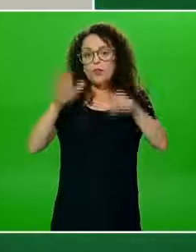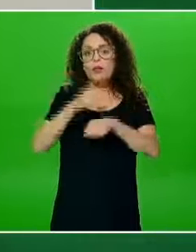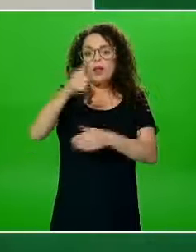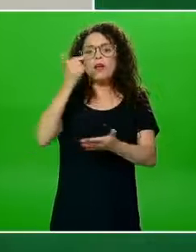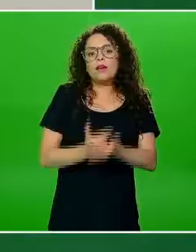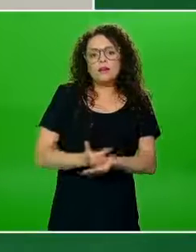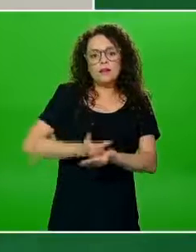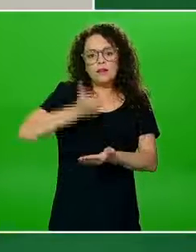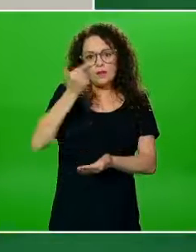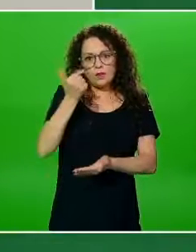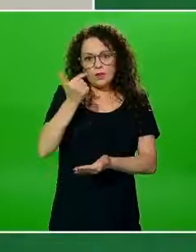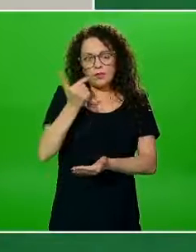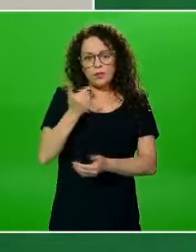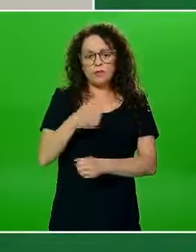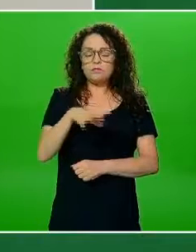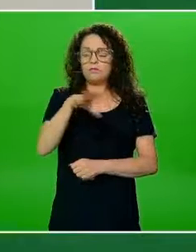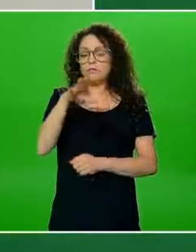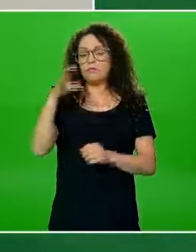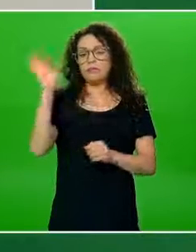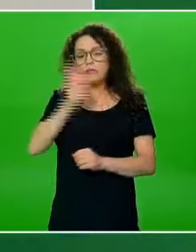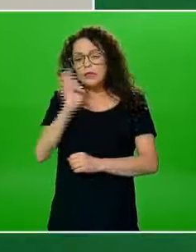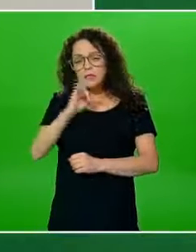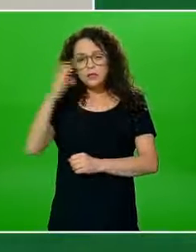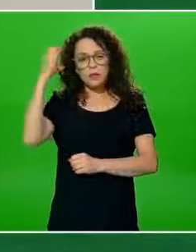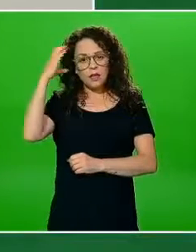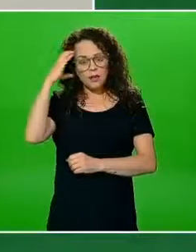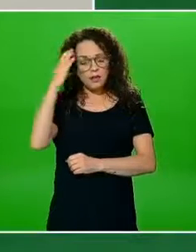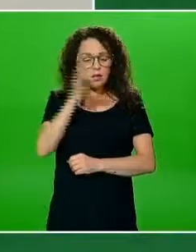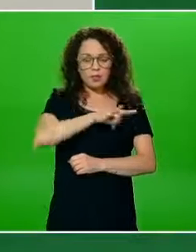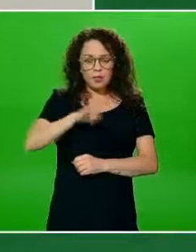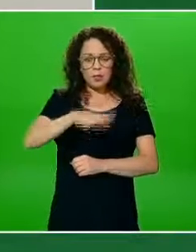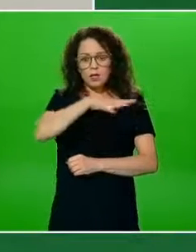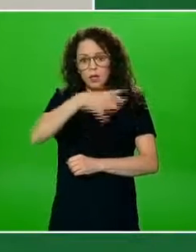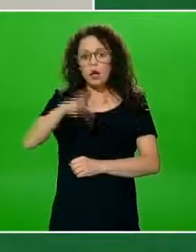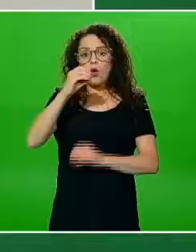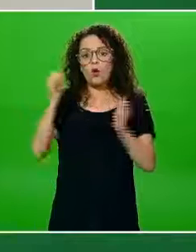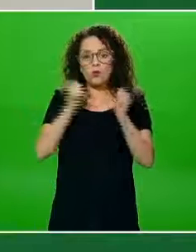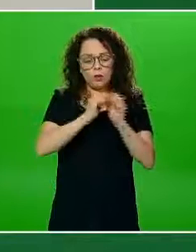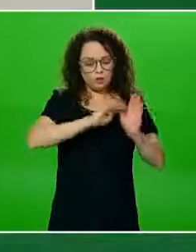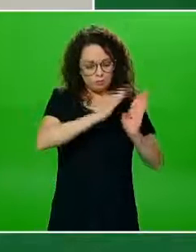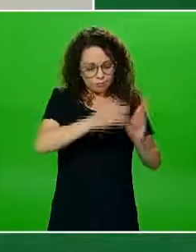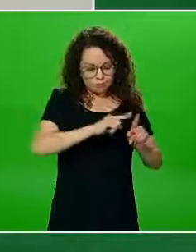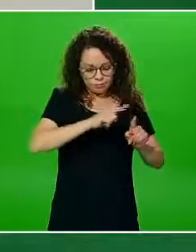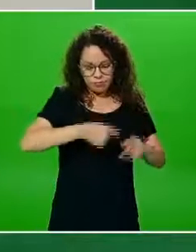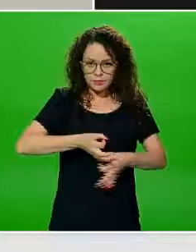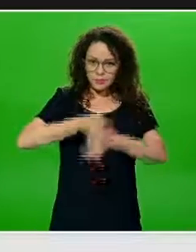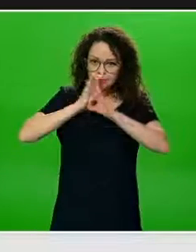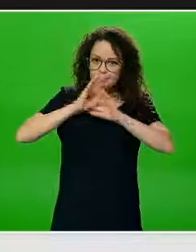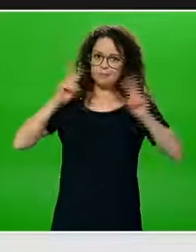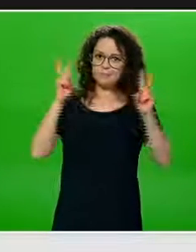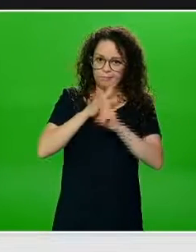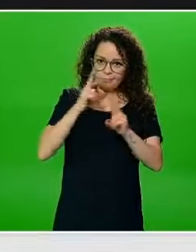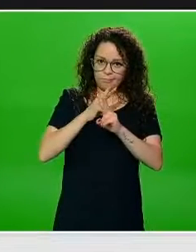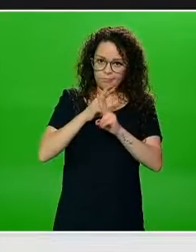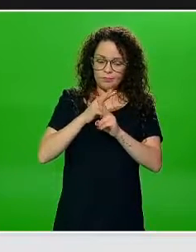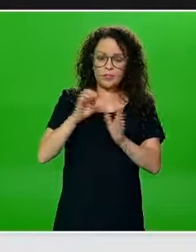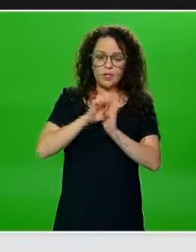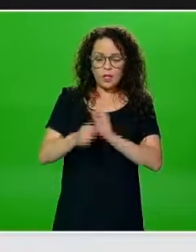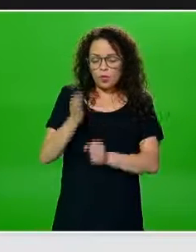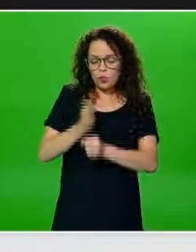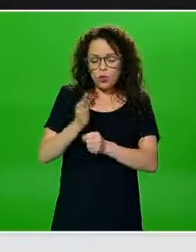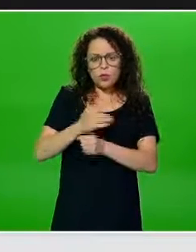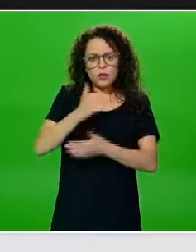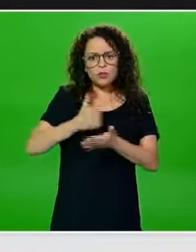hospitalizar en camas generales y en camas con ventilador. Pero entonces cuando alcanzo el amarillo, que es la condición reciente de la Ciudad de